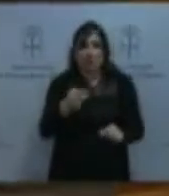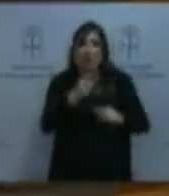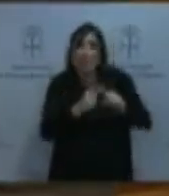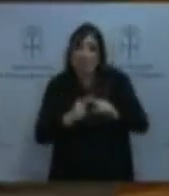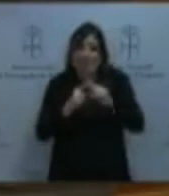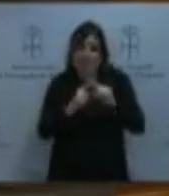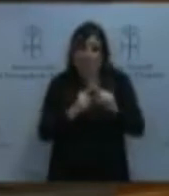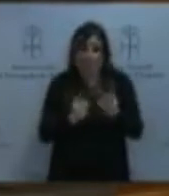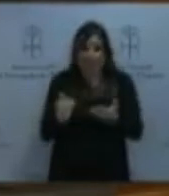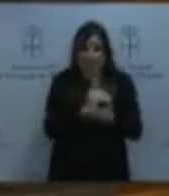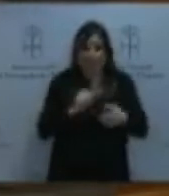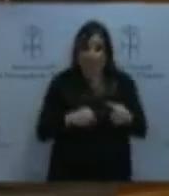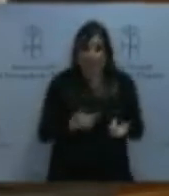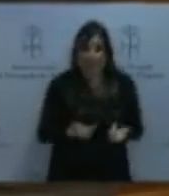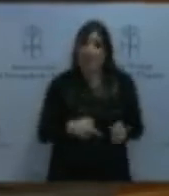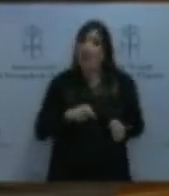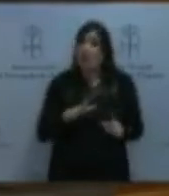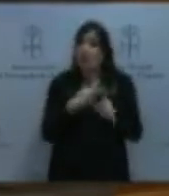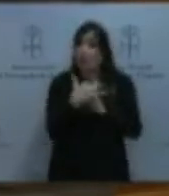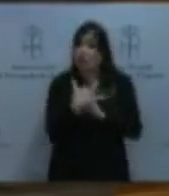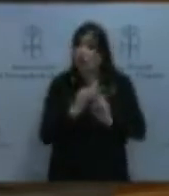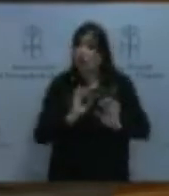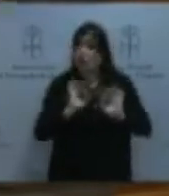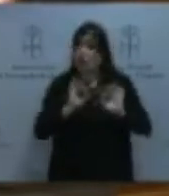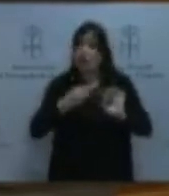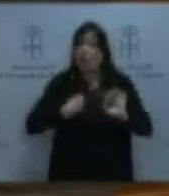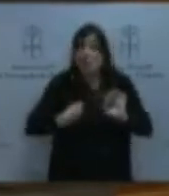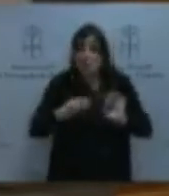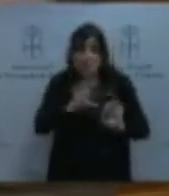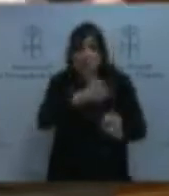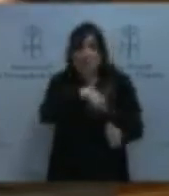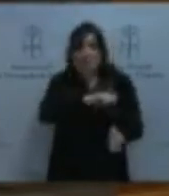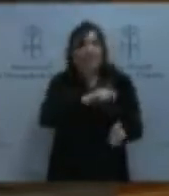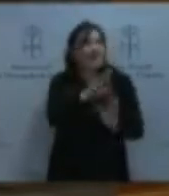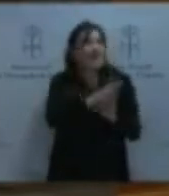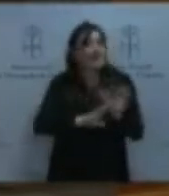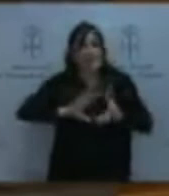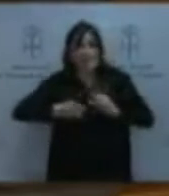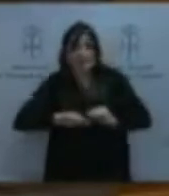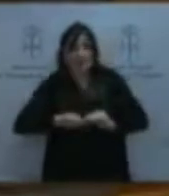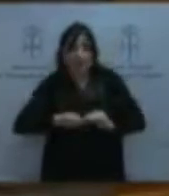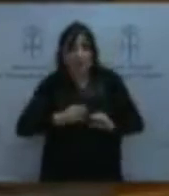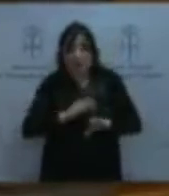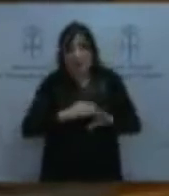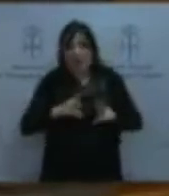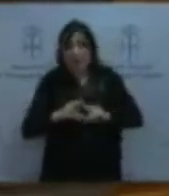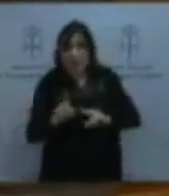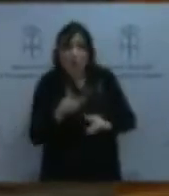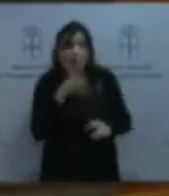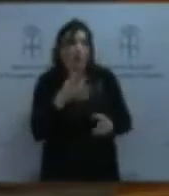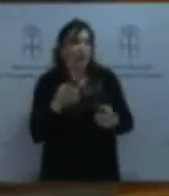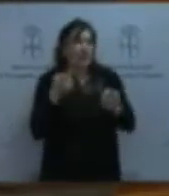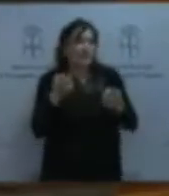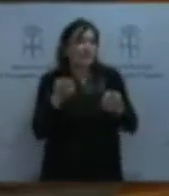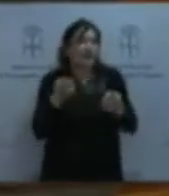en el cual, como sucedió a nivel estatal, donde no se tomaron medidas correctoras que anticipasen un posible revés en los vientos de cola, y mucho me